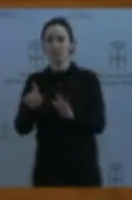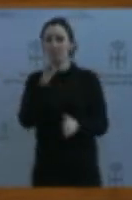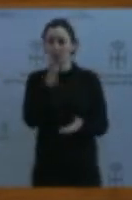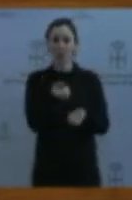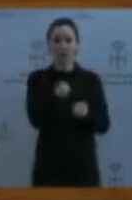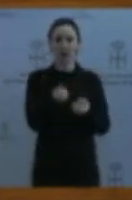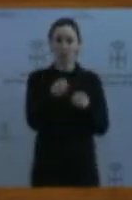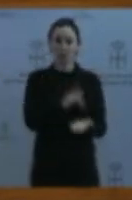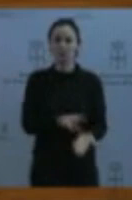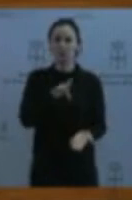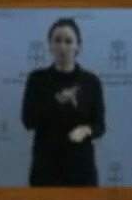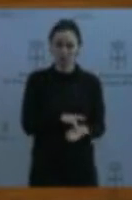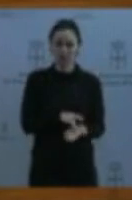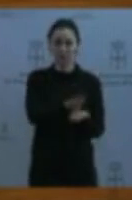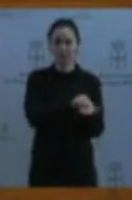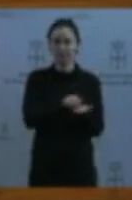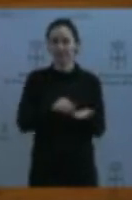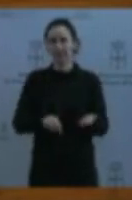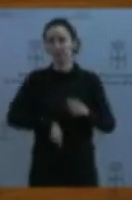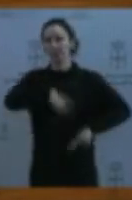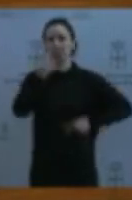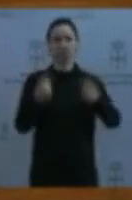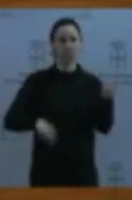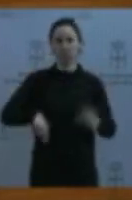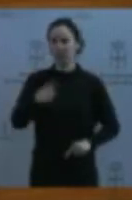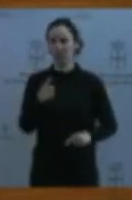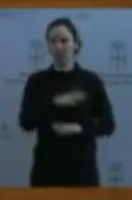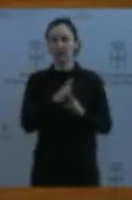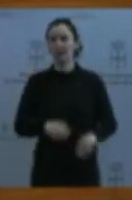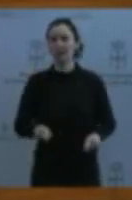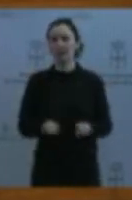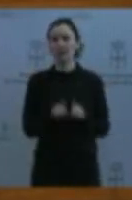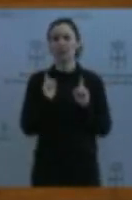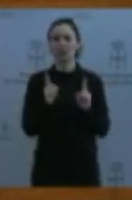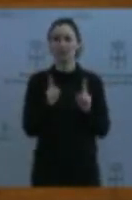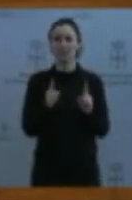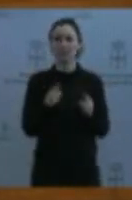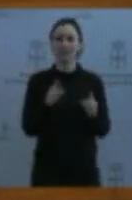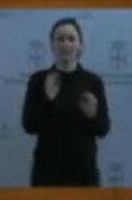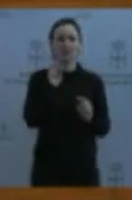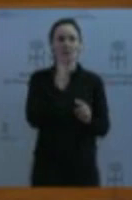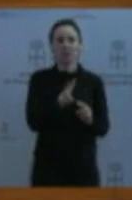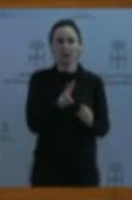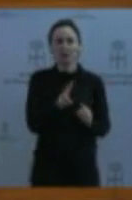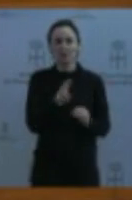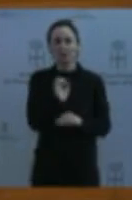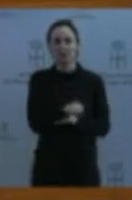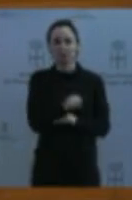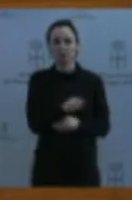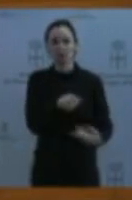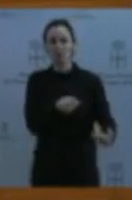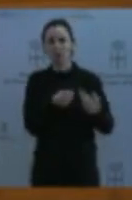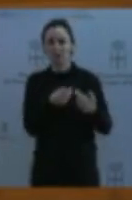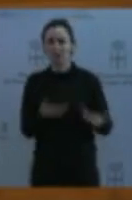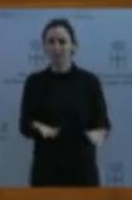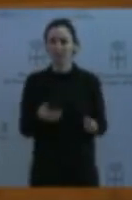pues normalmente suelen obviar los movimientos del adversario. Aquí lo que tenemos ya no son tarjetas perforadas, sino